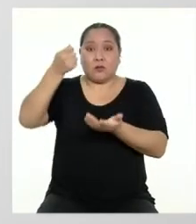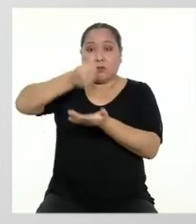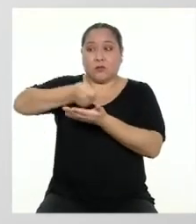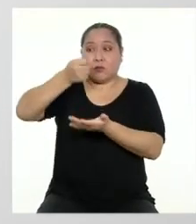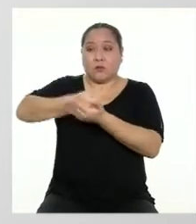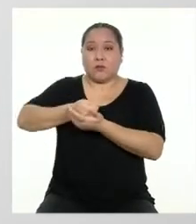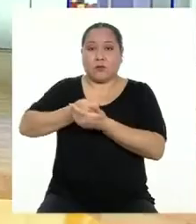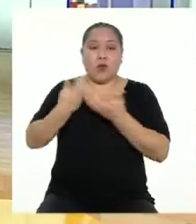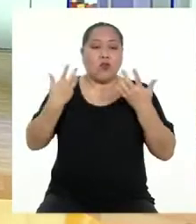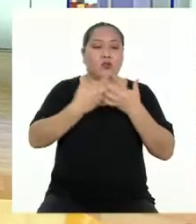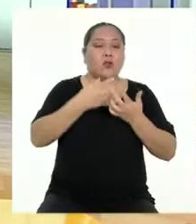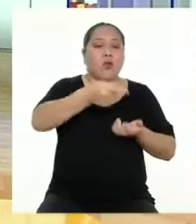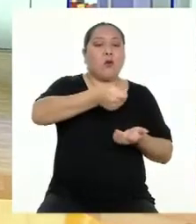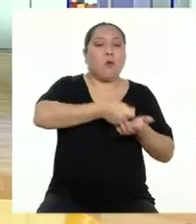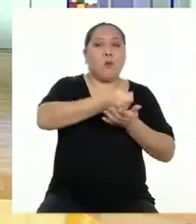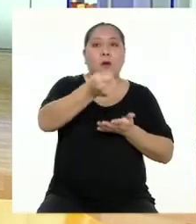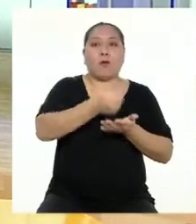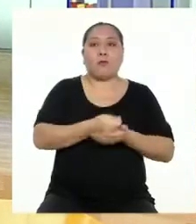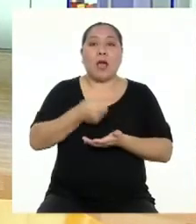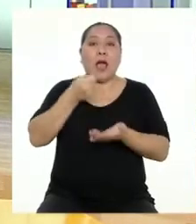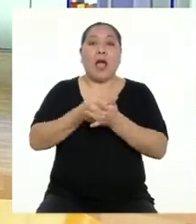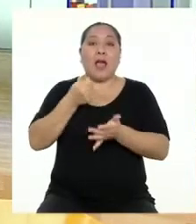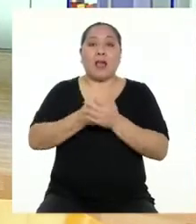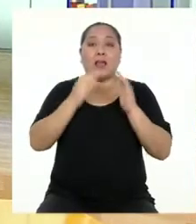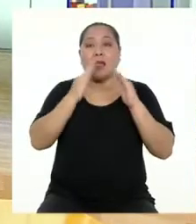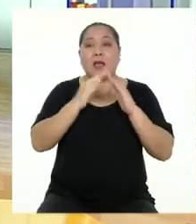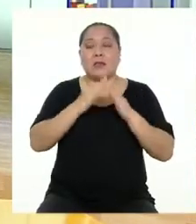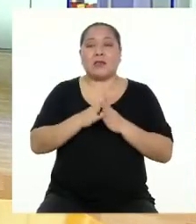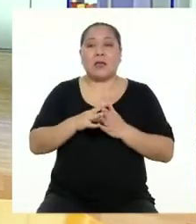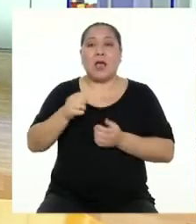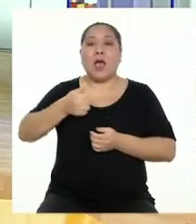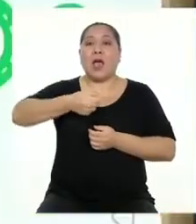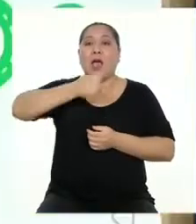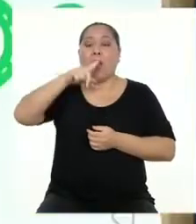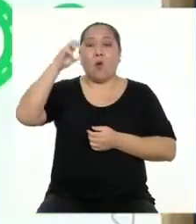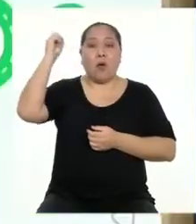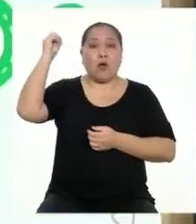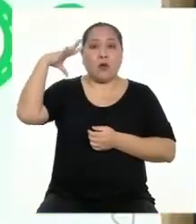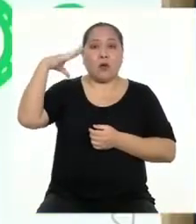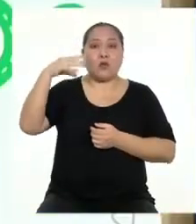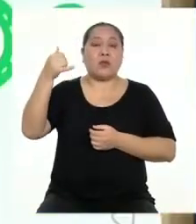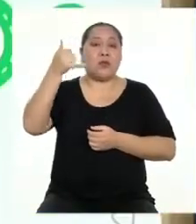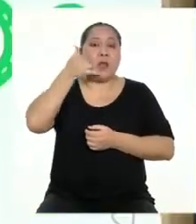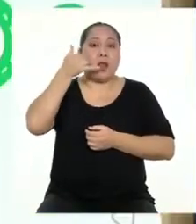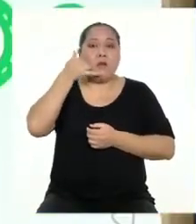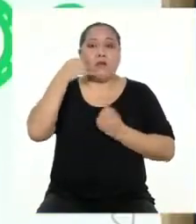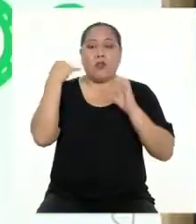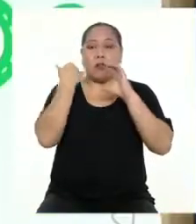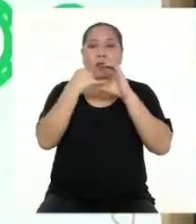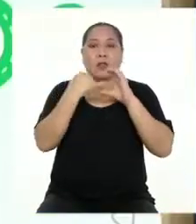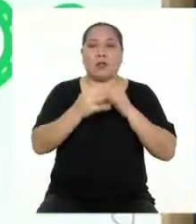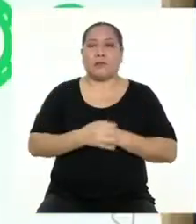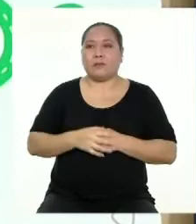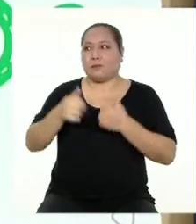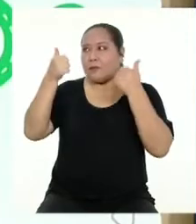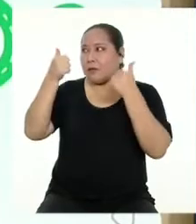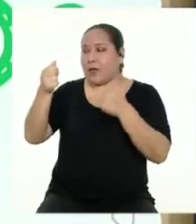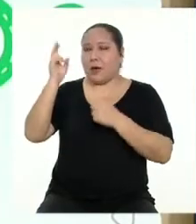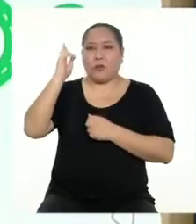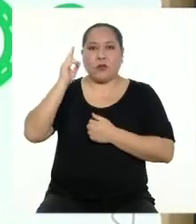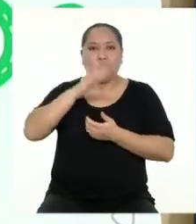válido? Debemos pensar primero en lo que realmente necesitamos en la situación actual que vivimos. Lo recomendable al planificar